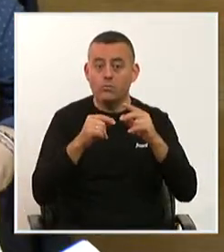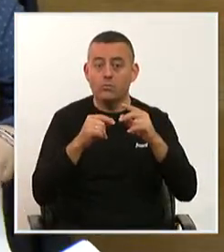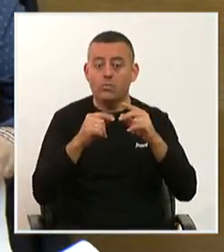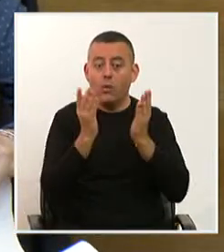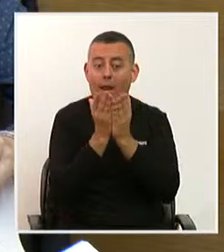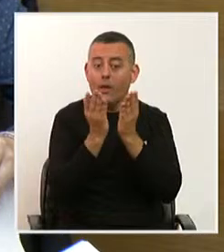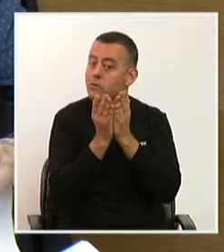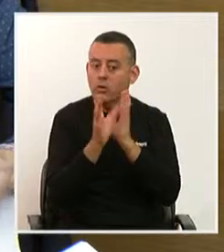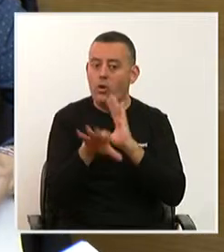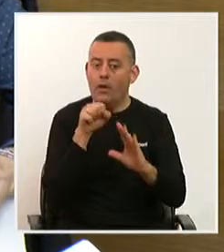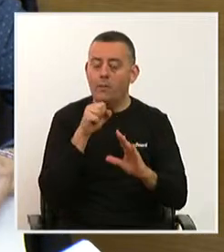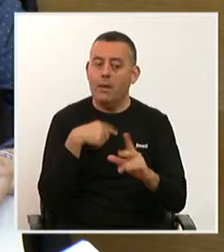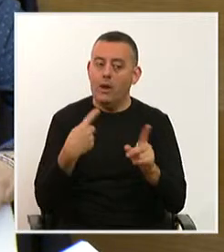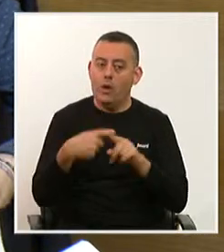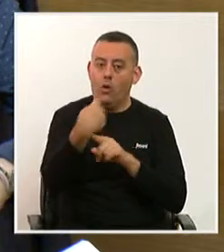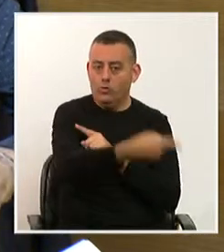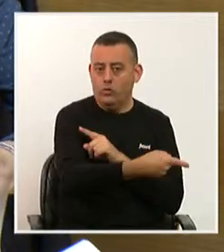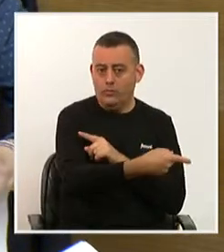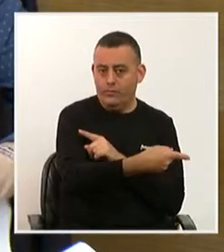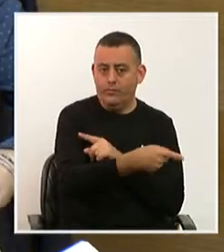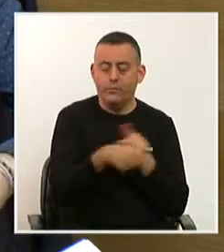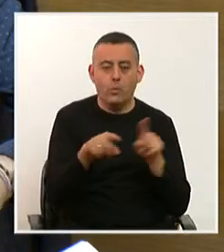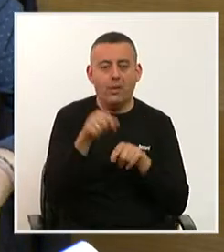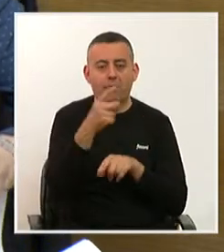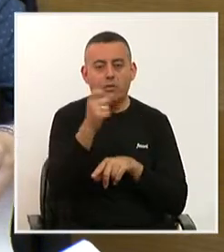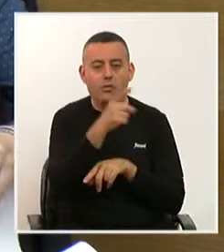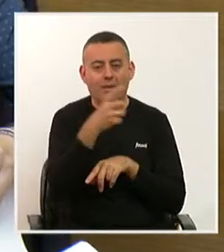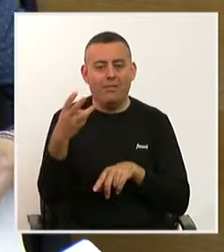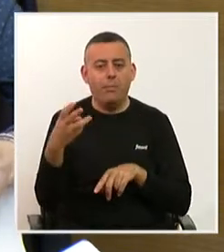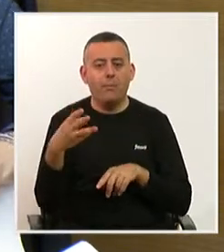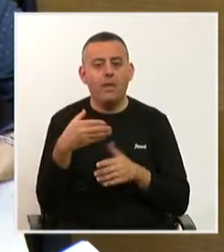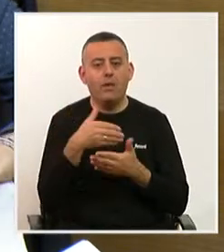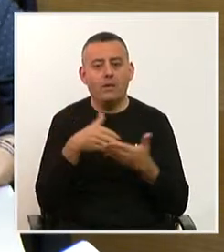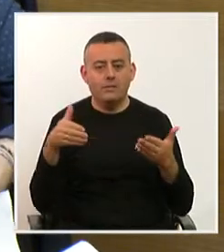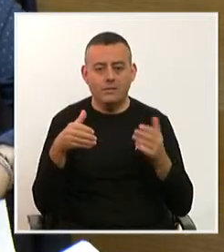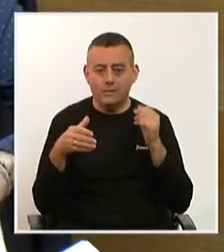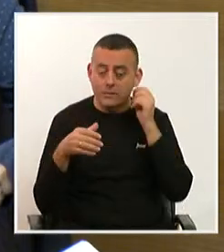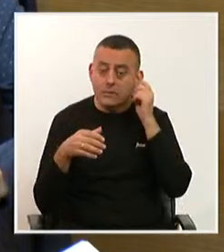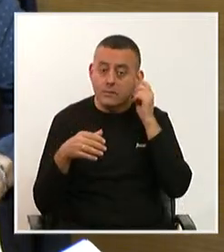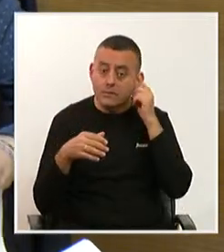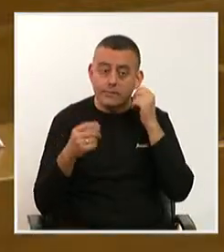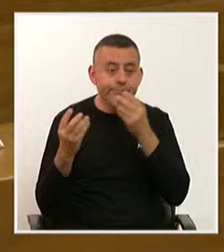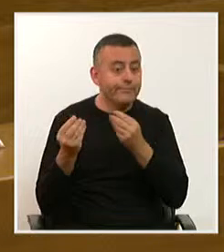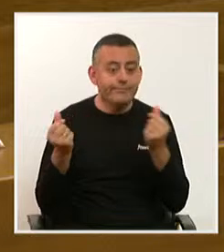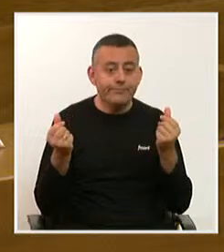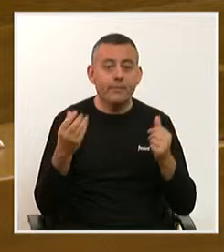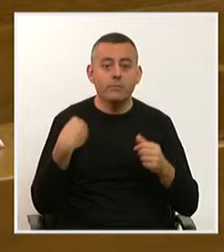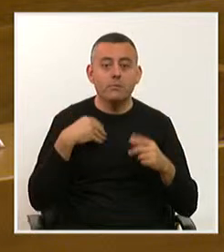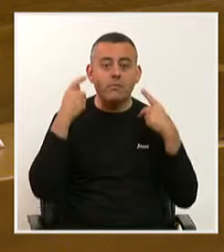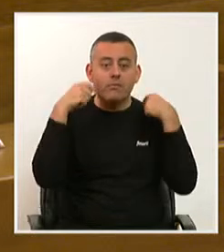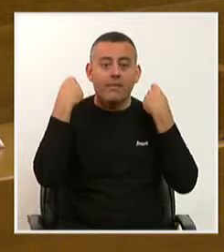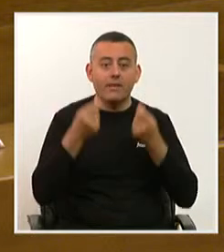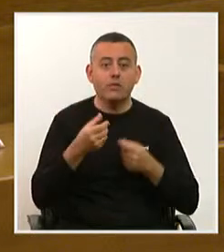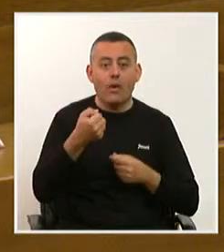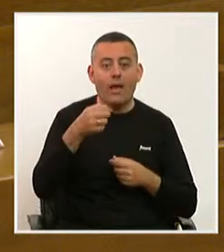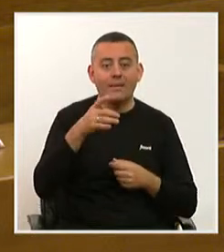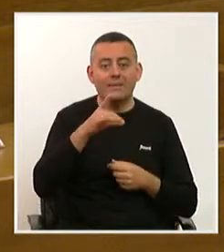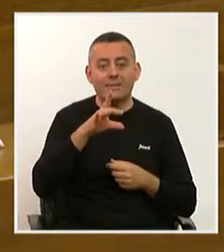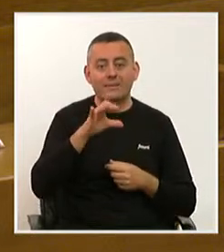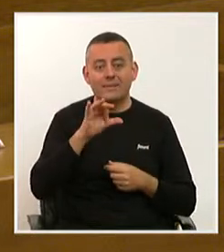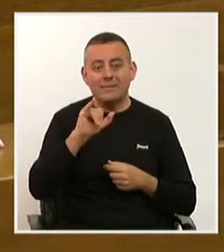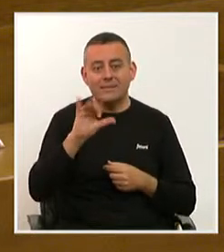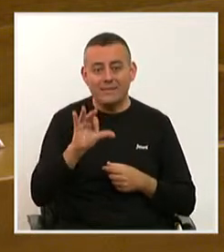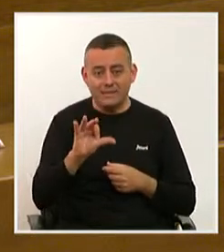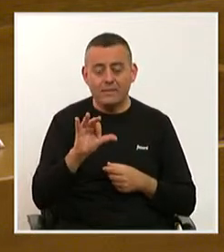por ningún sitio Pues habrá que hacer lo que decía Francisco de Asís cuando llega a un sitio hacer primero